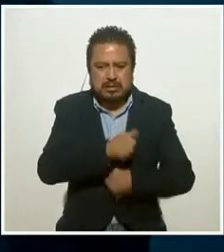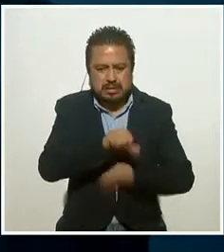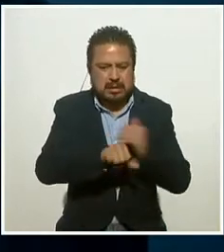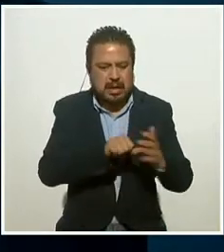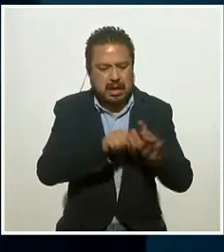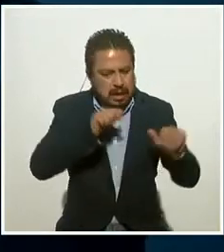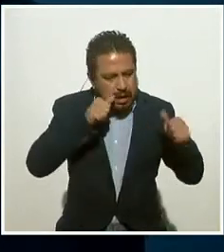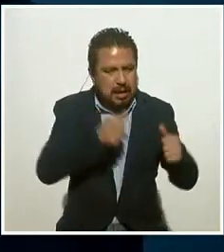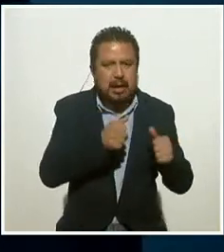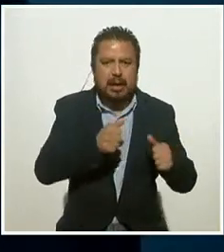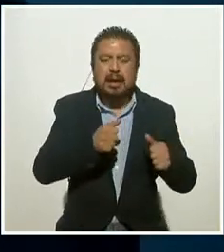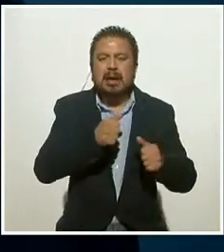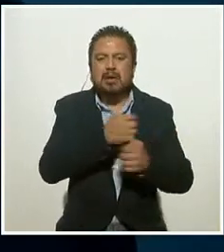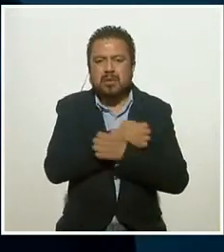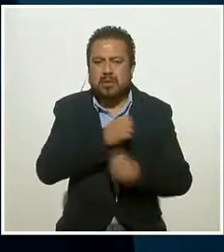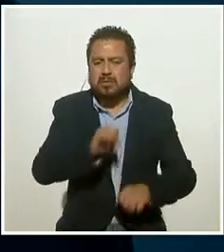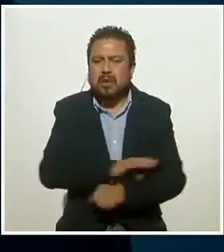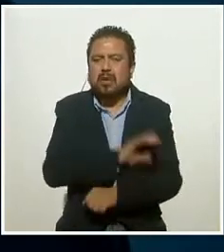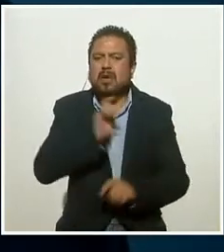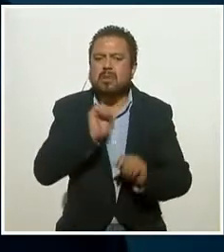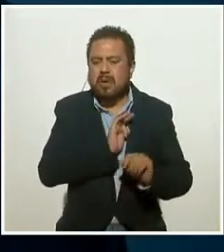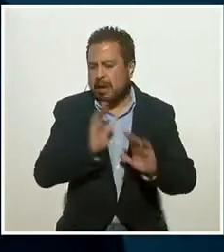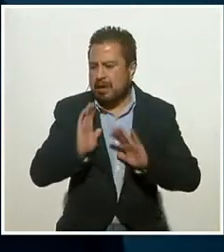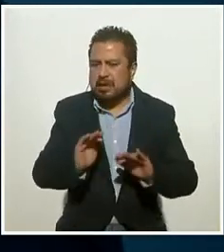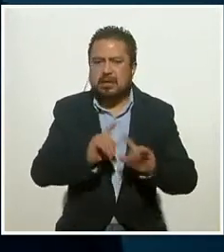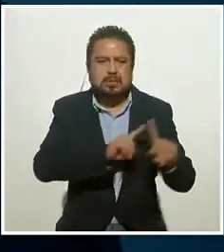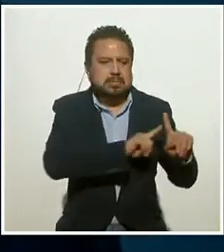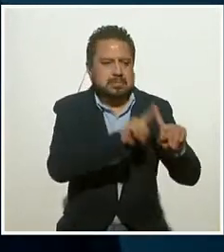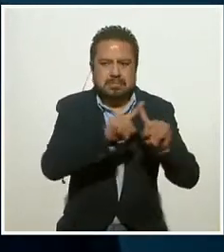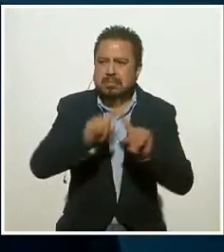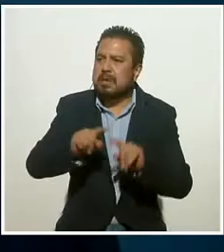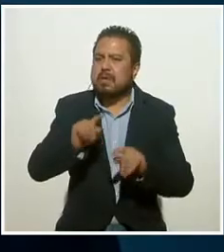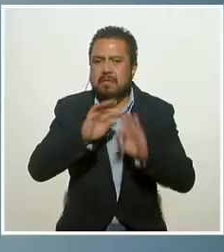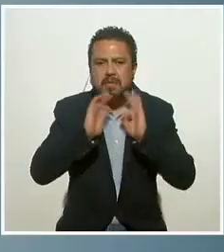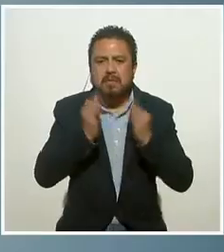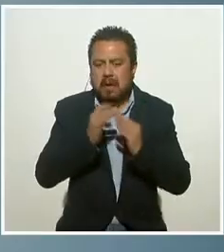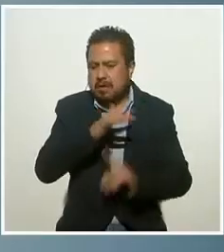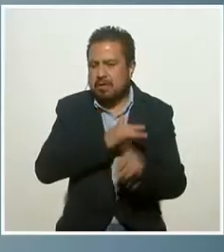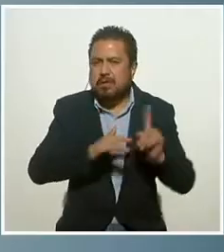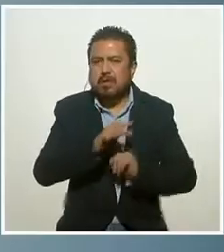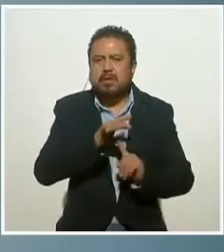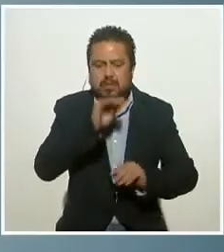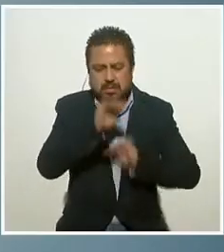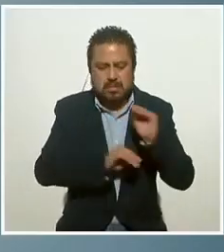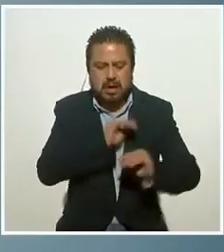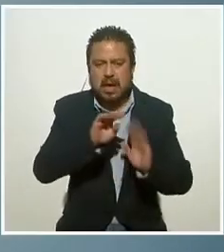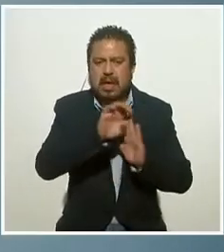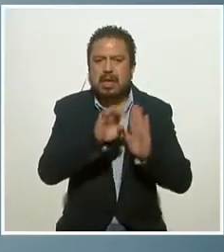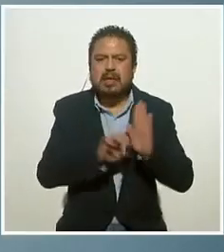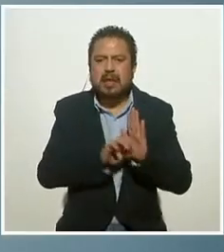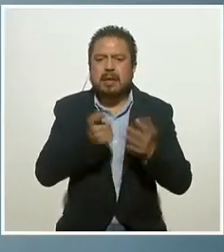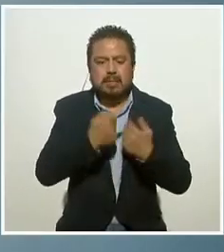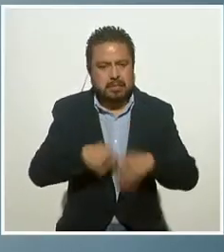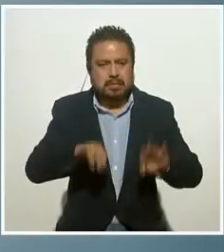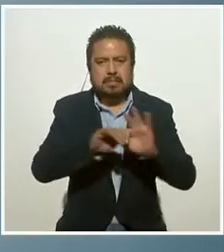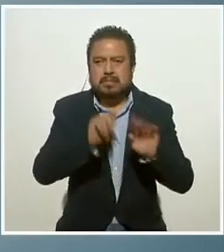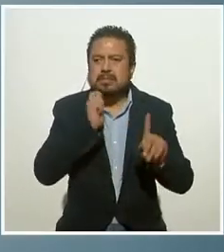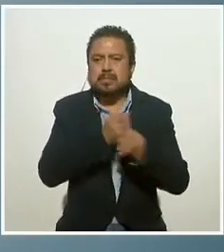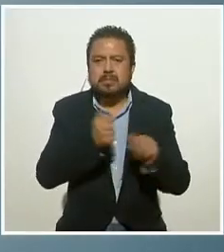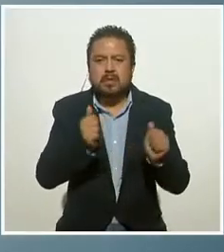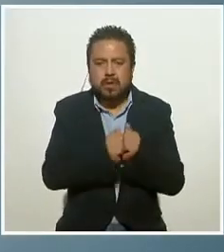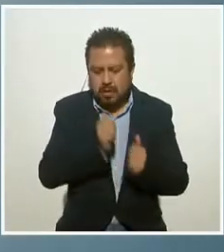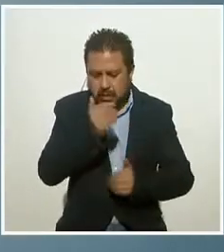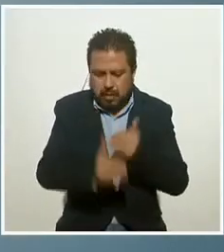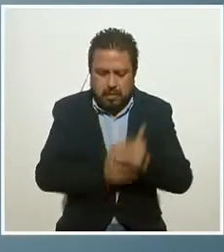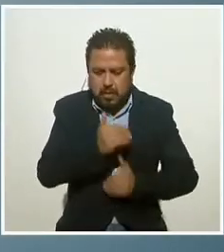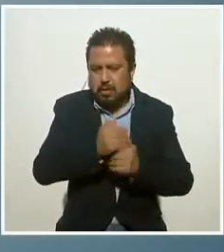de la educación emocional pueden ser enseñadas de diferentes maneras y entornos, y el componente ético es fundamental en el proceso